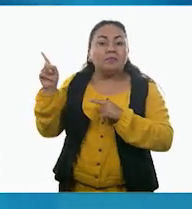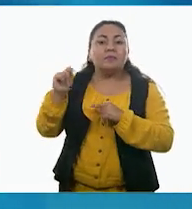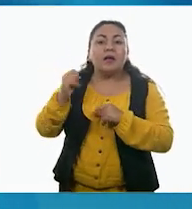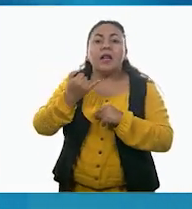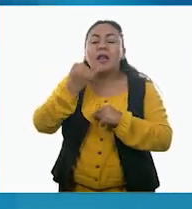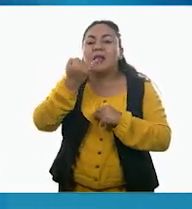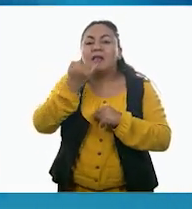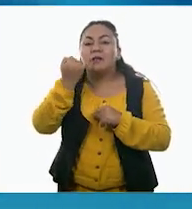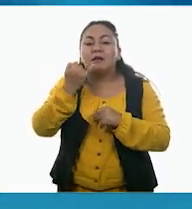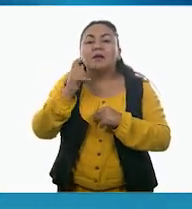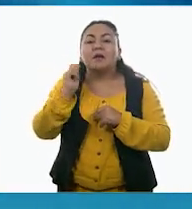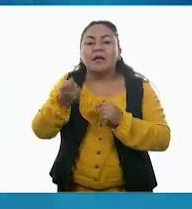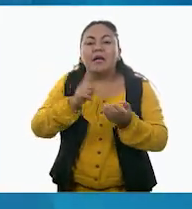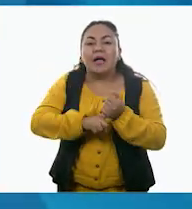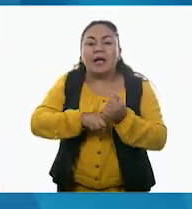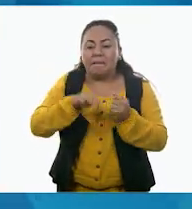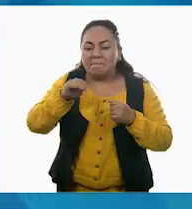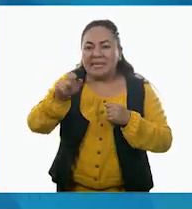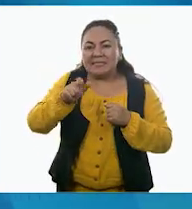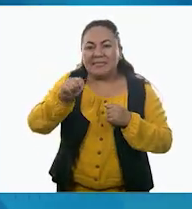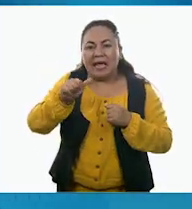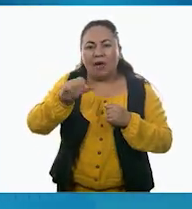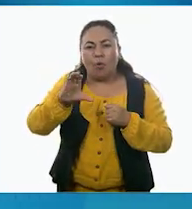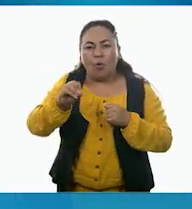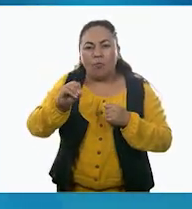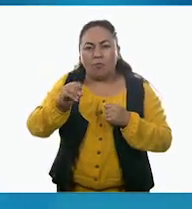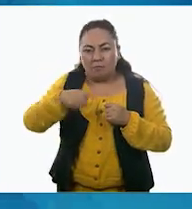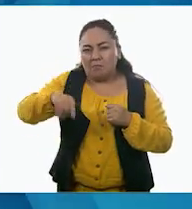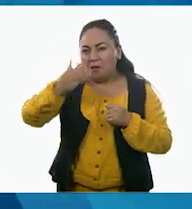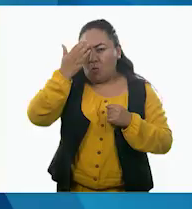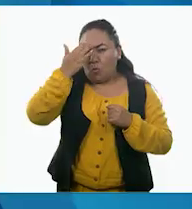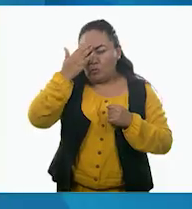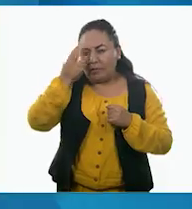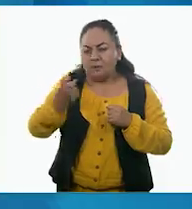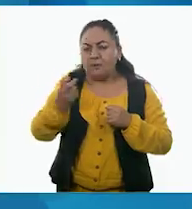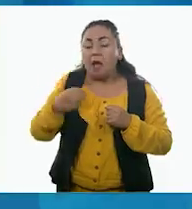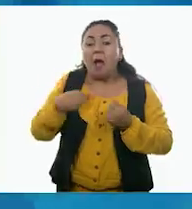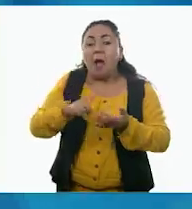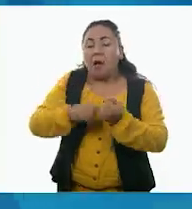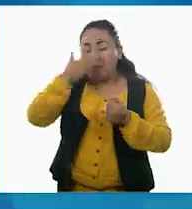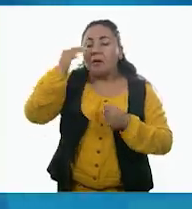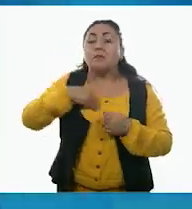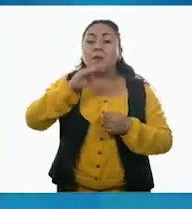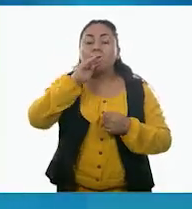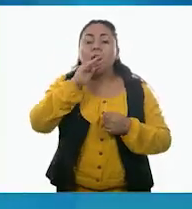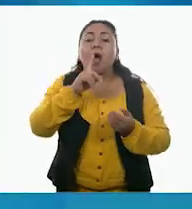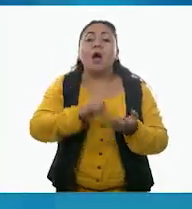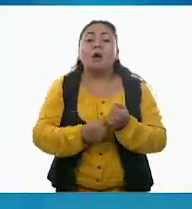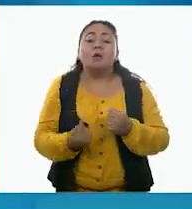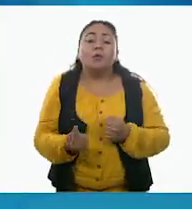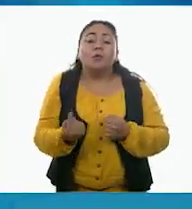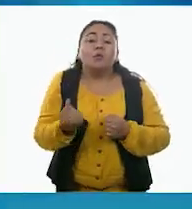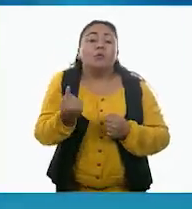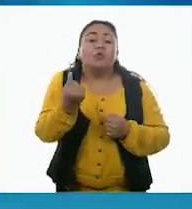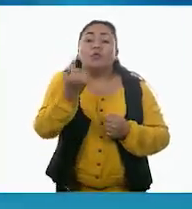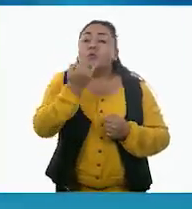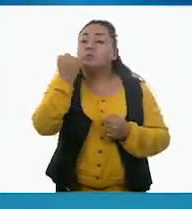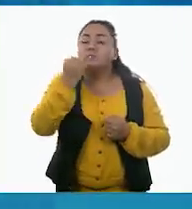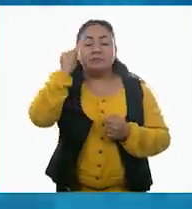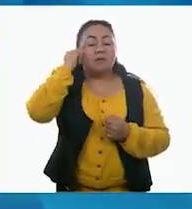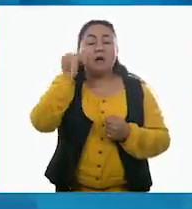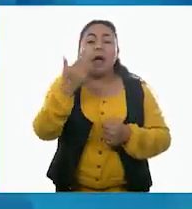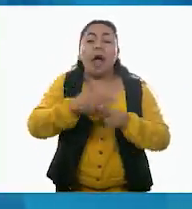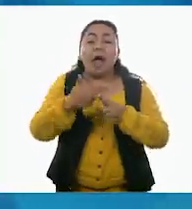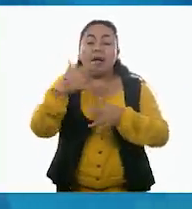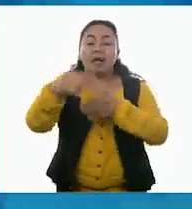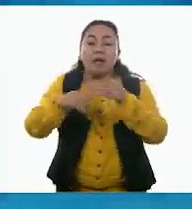otra lengua, que es la lengua tunzabí o mixteco como conocemos. Entonces, mi mamá fue monolingüe hasta los 15 años. Nos cuenta,